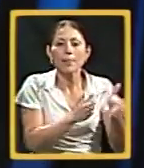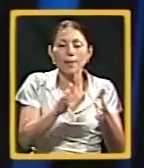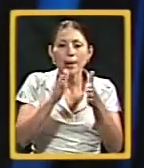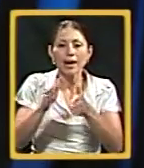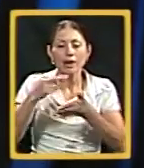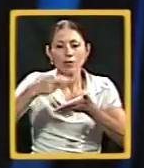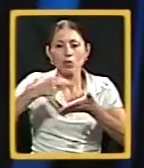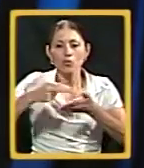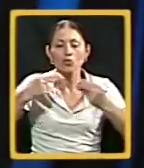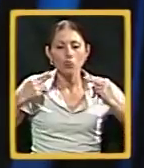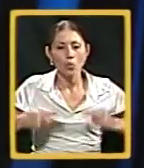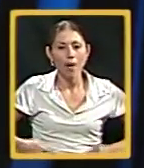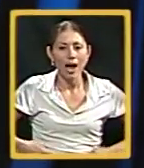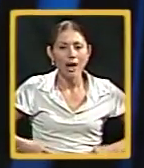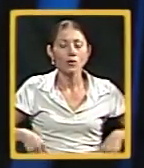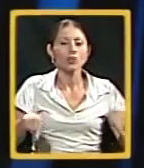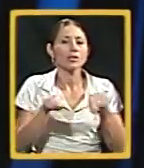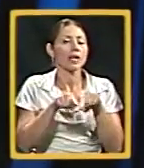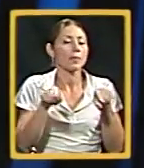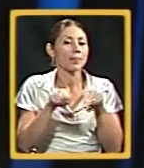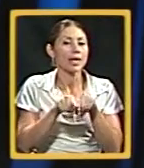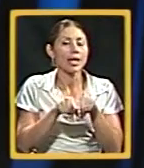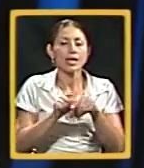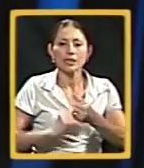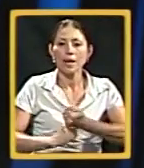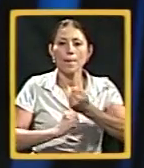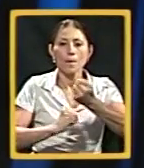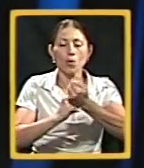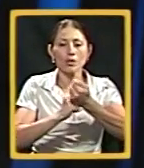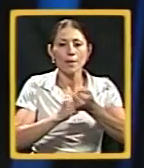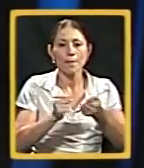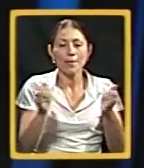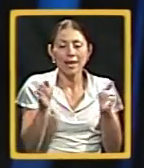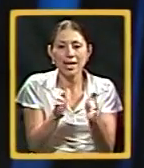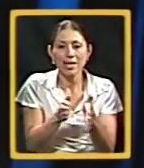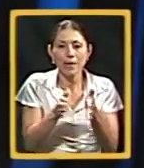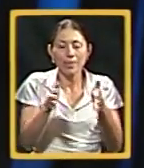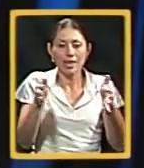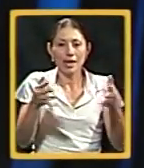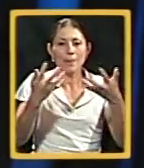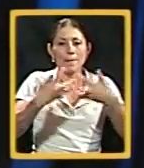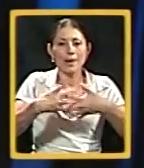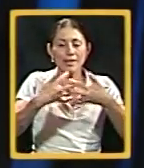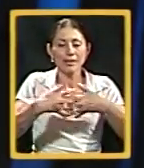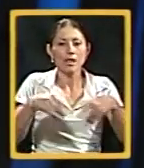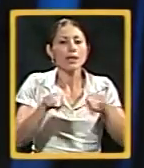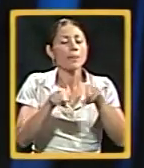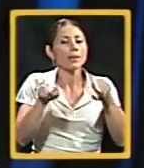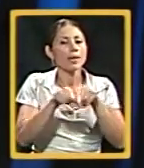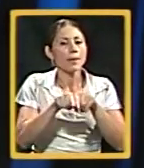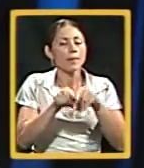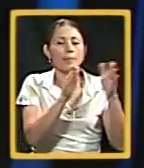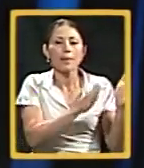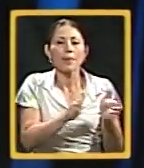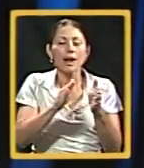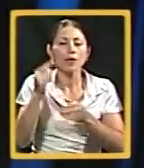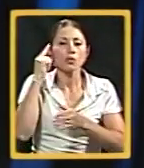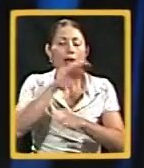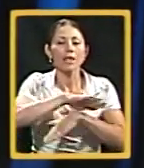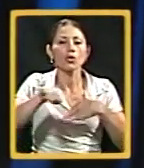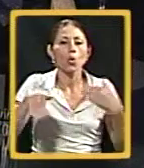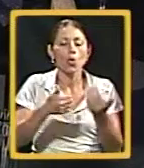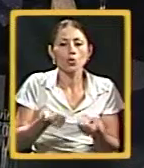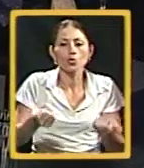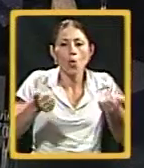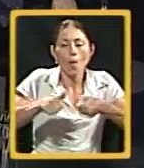que se refuerce un poquito a las pymes, y en fin, que nos preparemos un poco mejor pues para todos los convenios que estamos firmando con